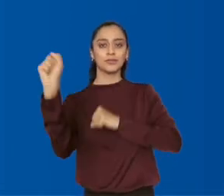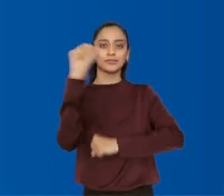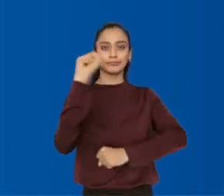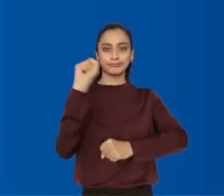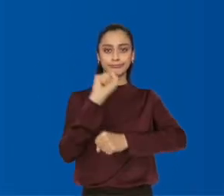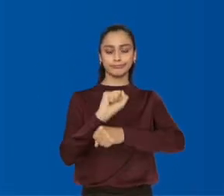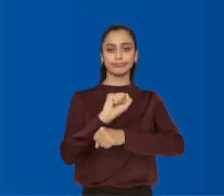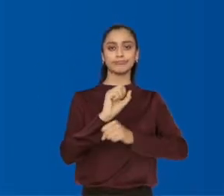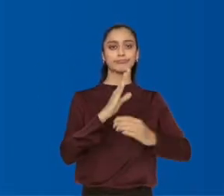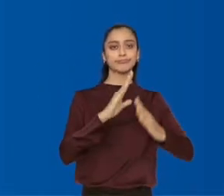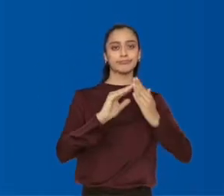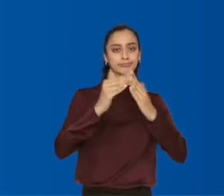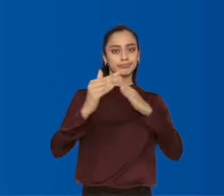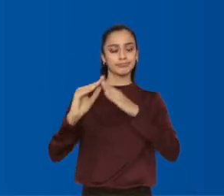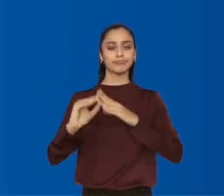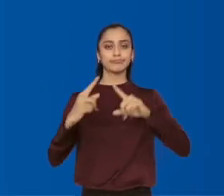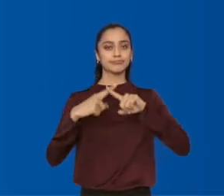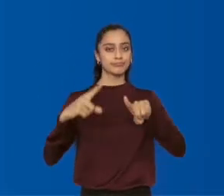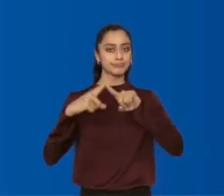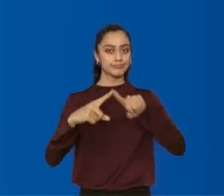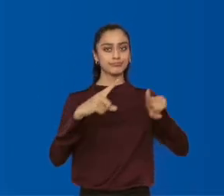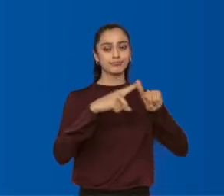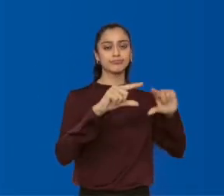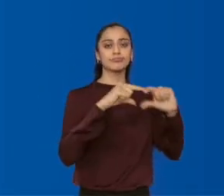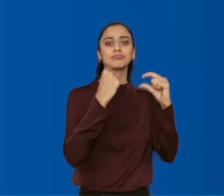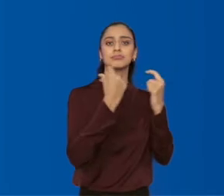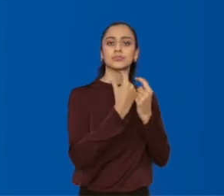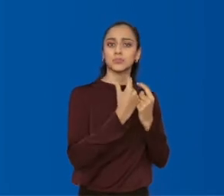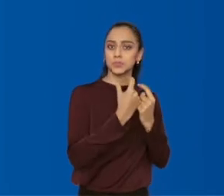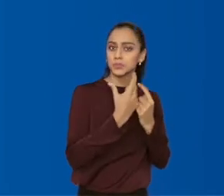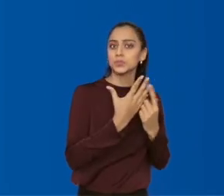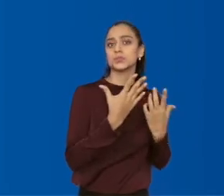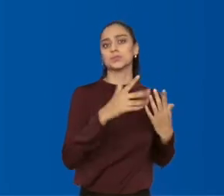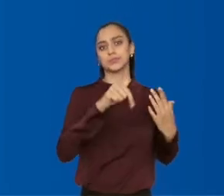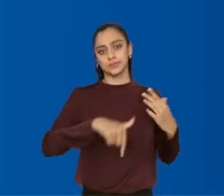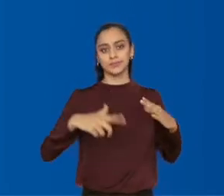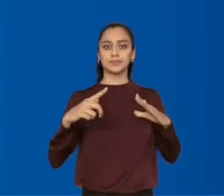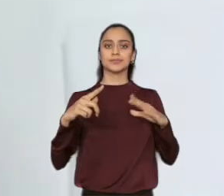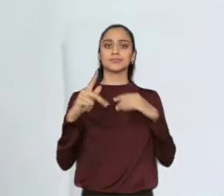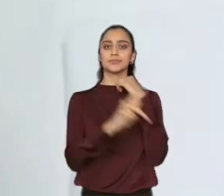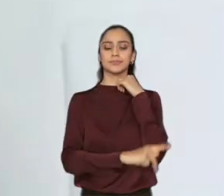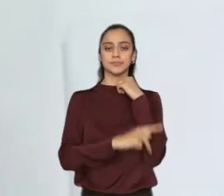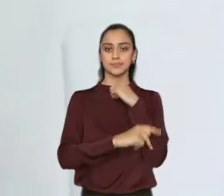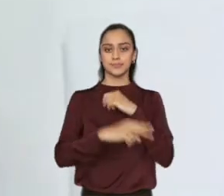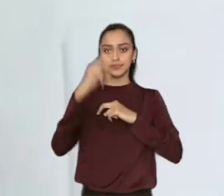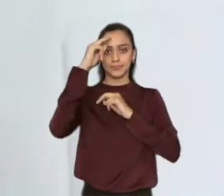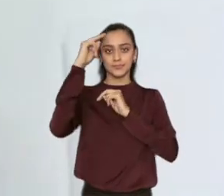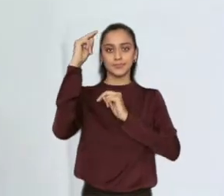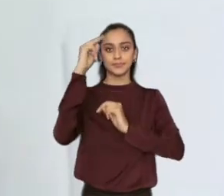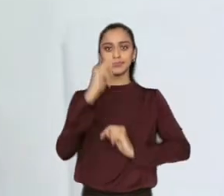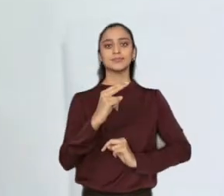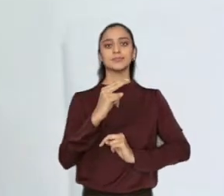y comunitario de los diversos grupos, poblaciones en este país. Es un